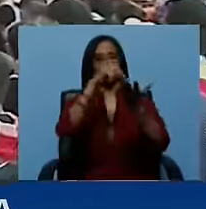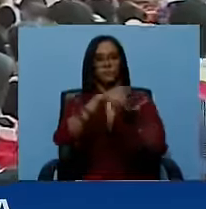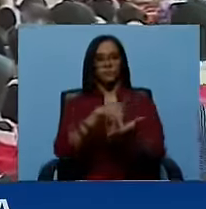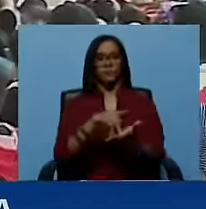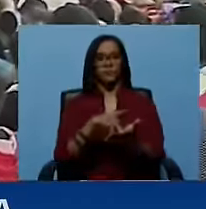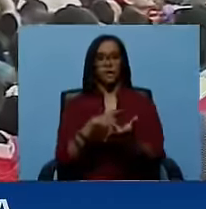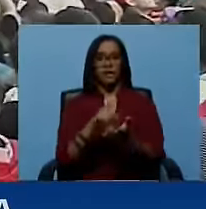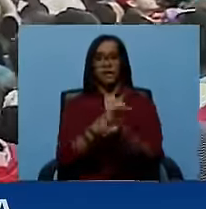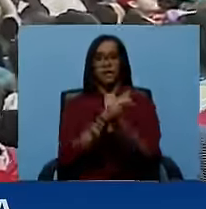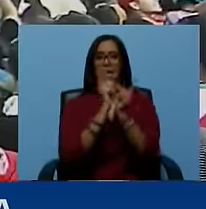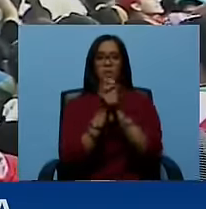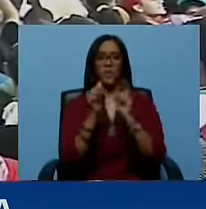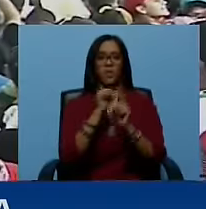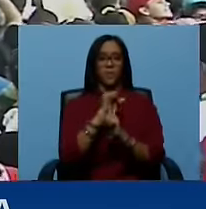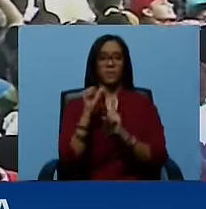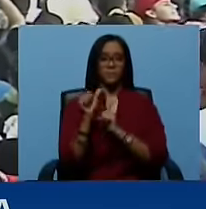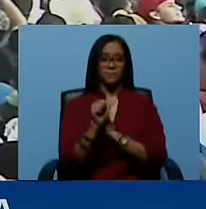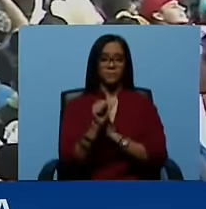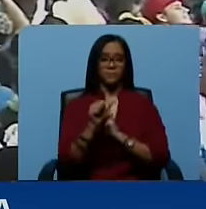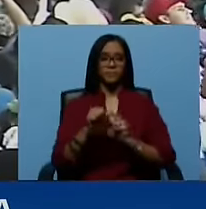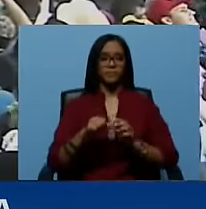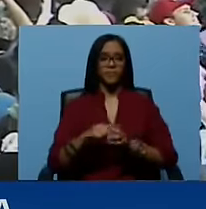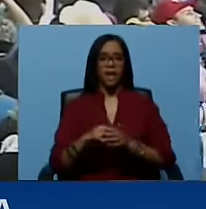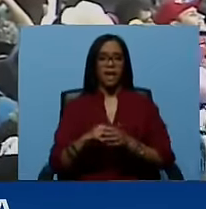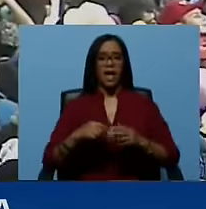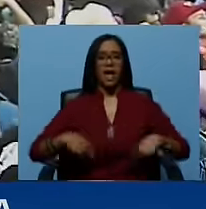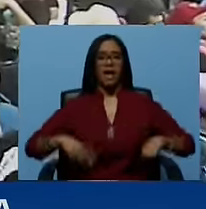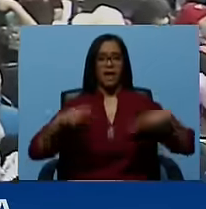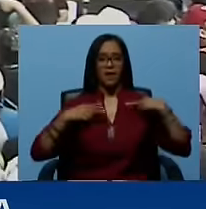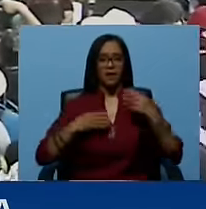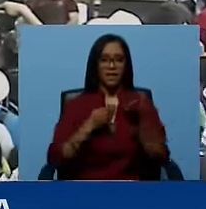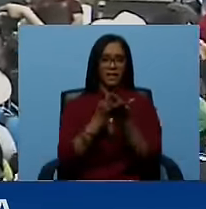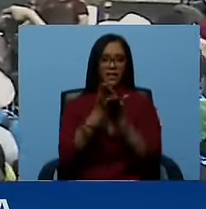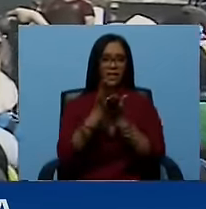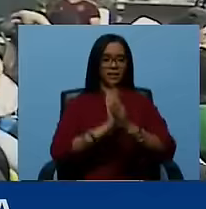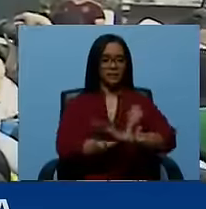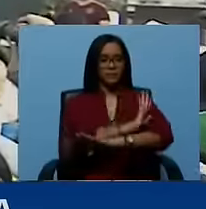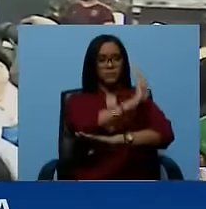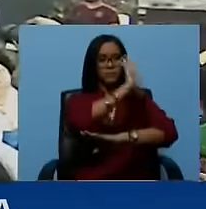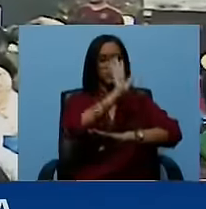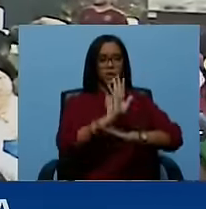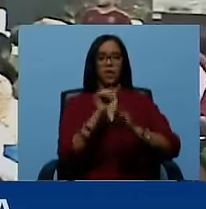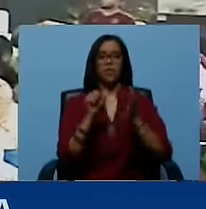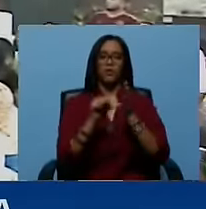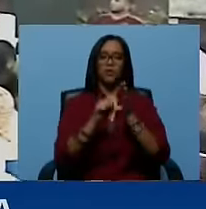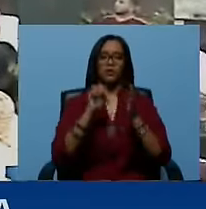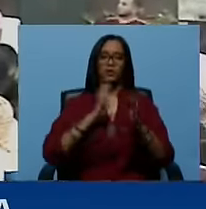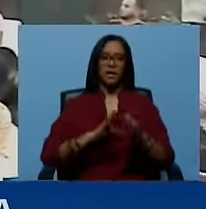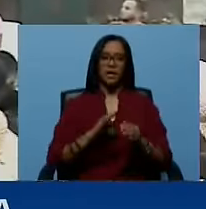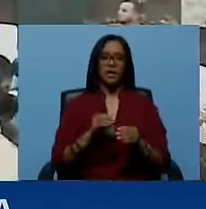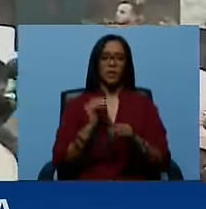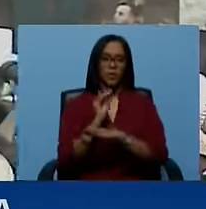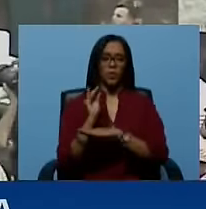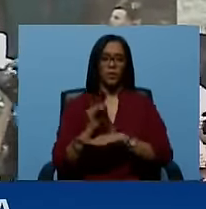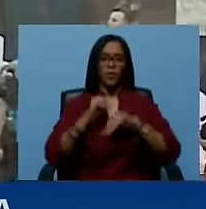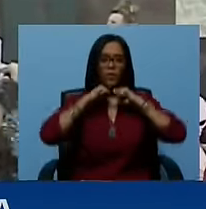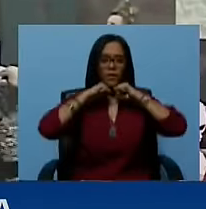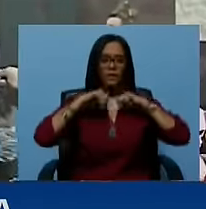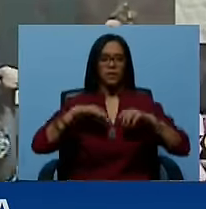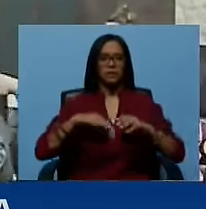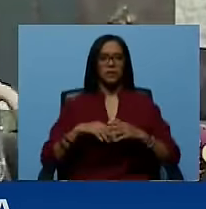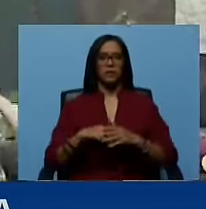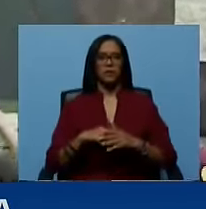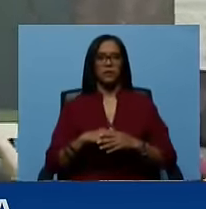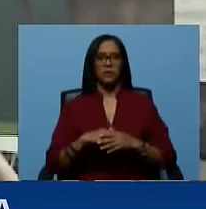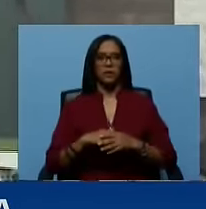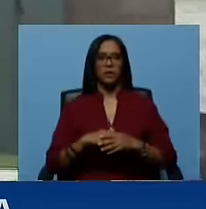cambió de paisaje a la vida eterna donde está y nos protege y nos bendice.